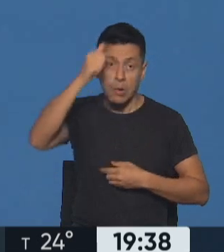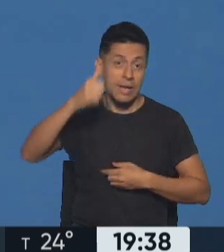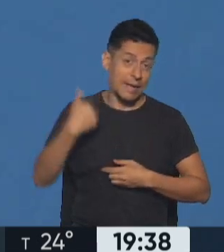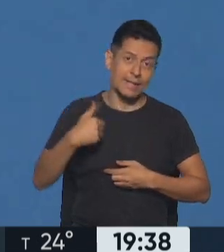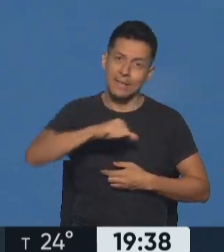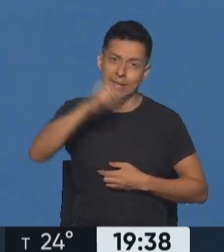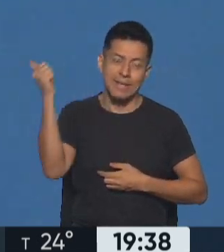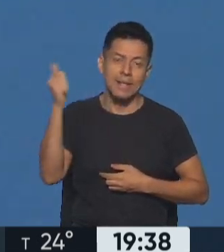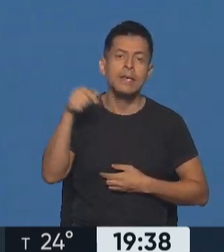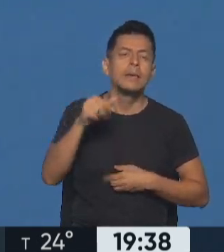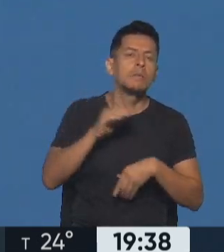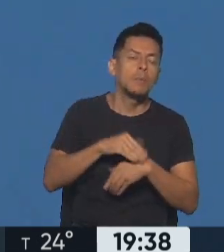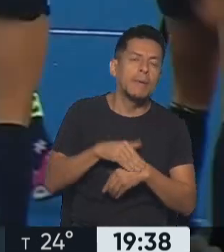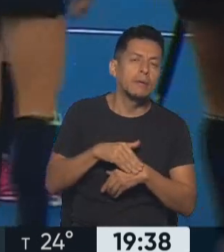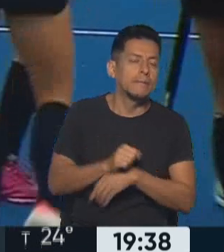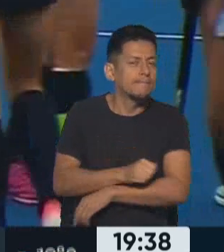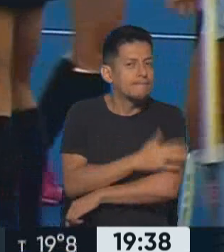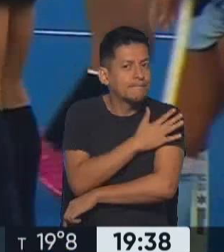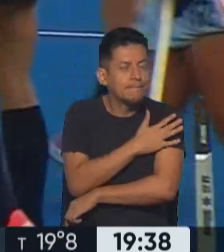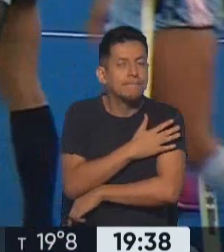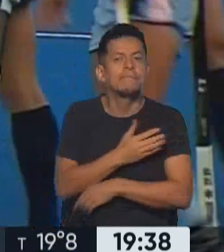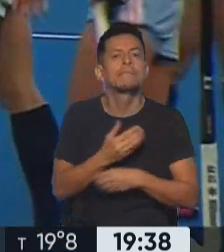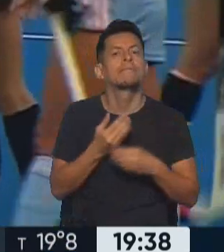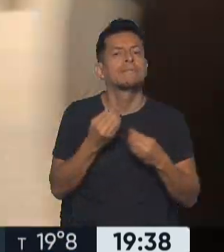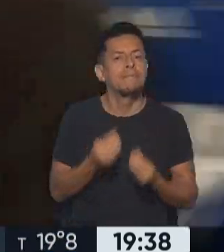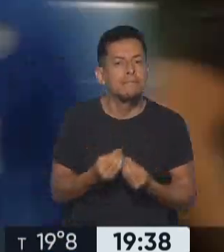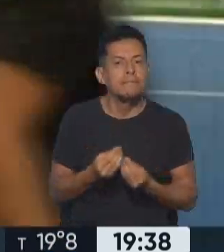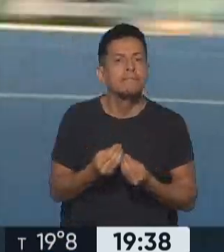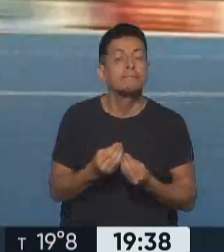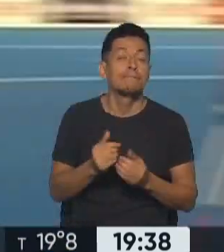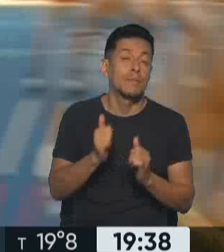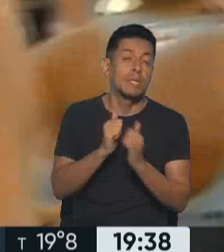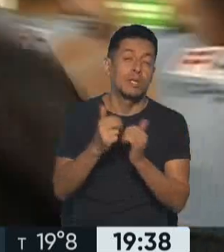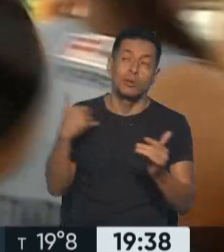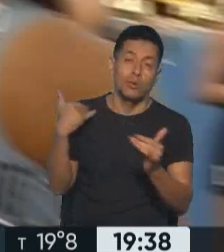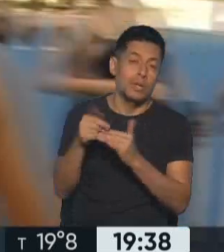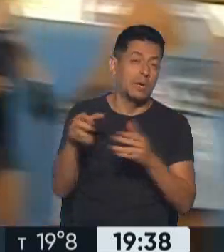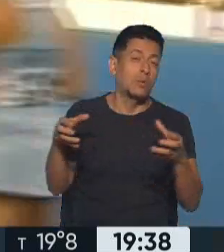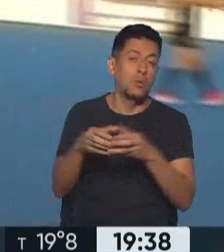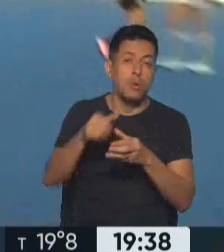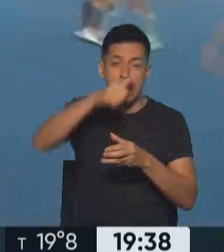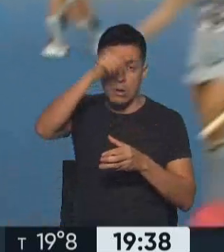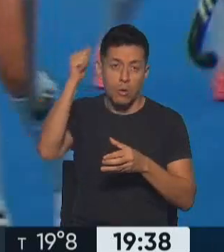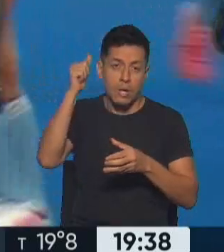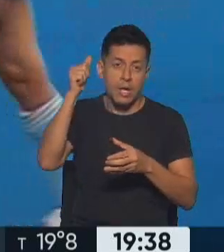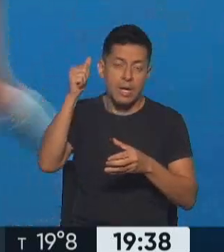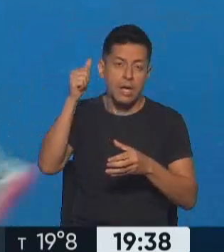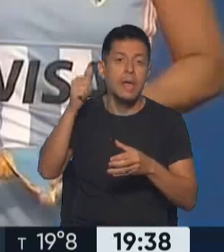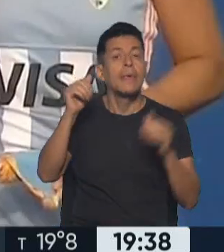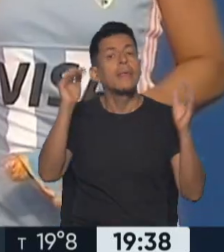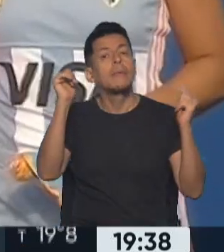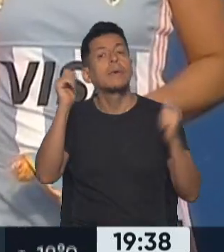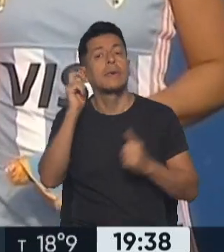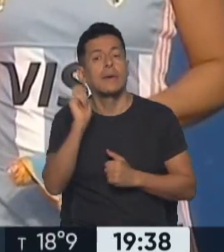momento emotivo, sobre todo para lo que es la historia de las Leonas, como fue la